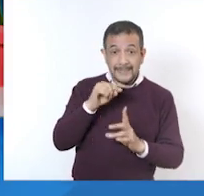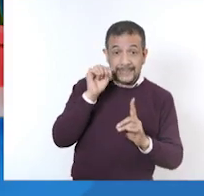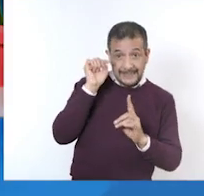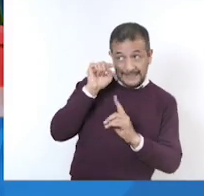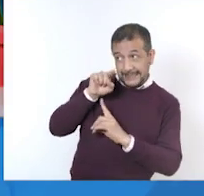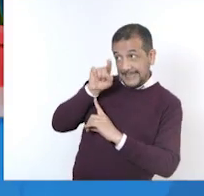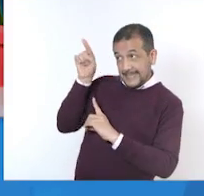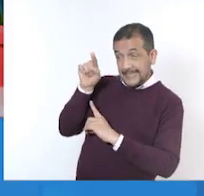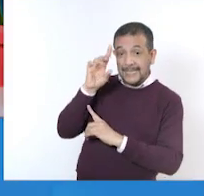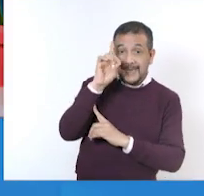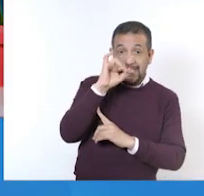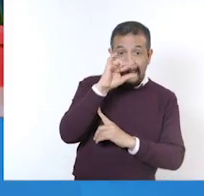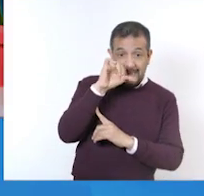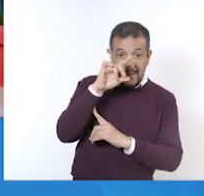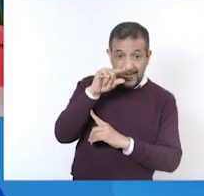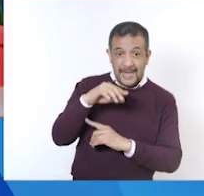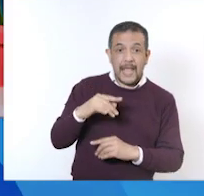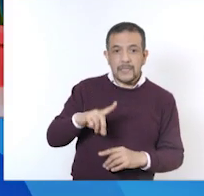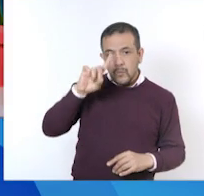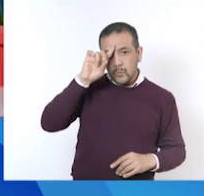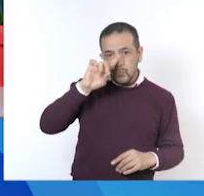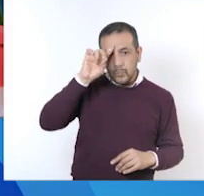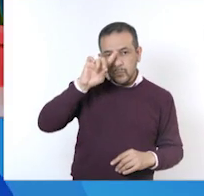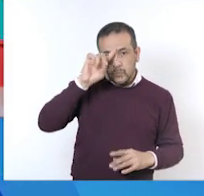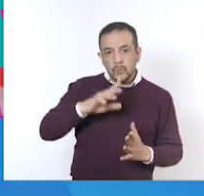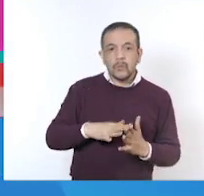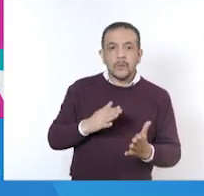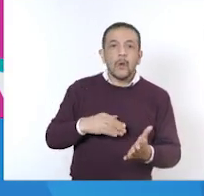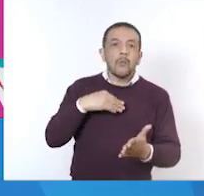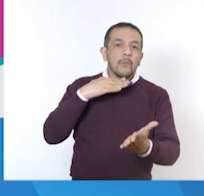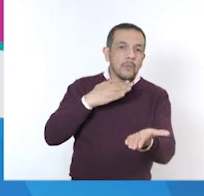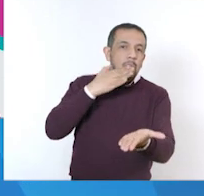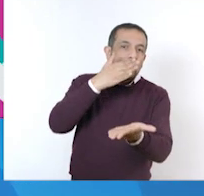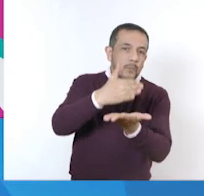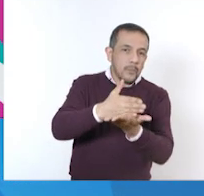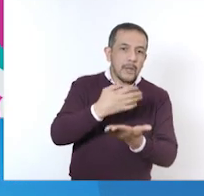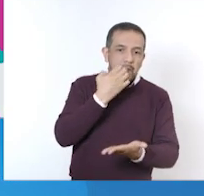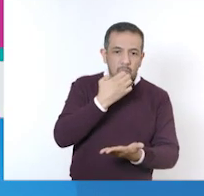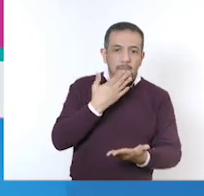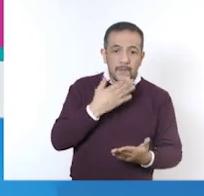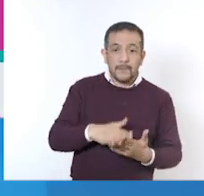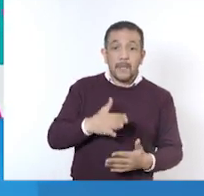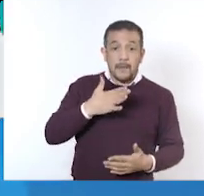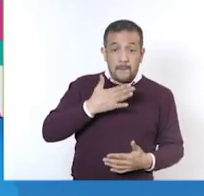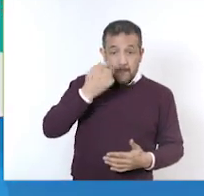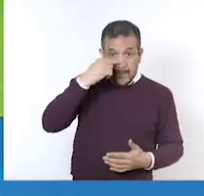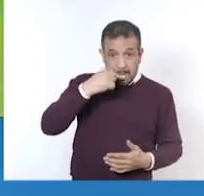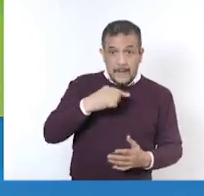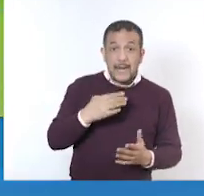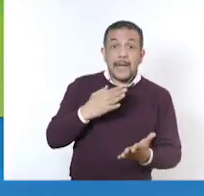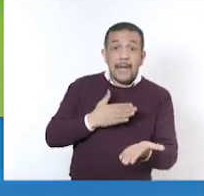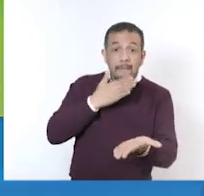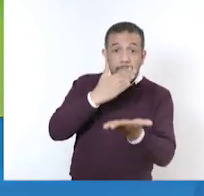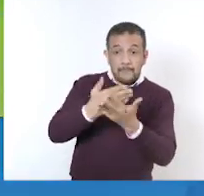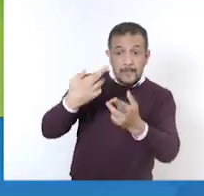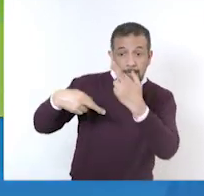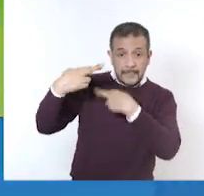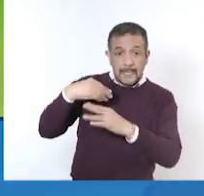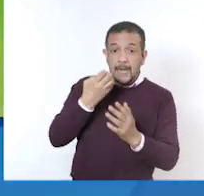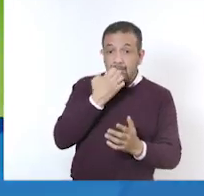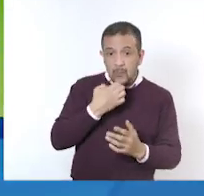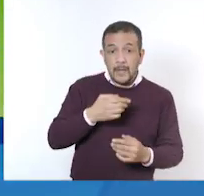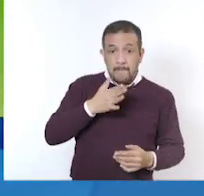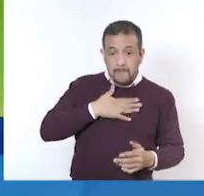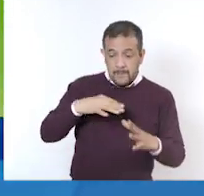Este lo compartió Diana Paola y se llama Sugerencias para volver a la escuela. Mis sugerencias para volver a la